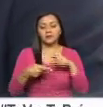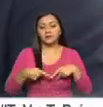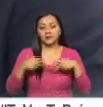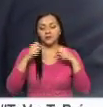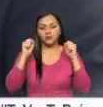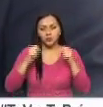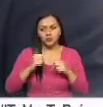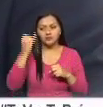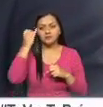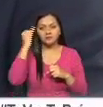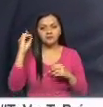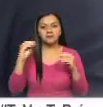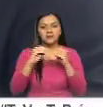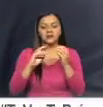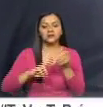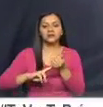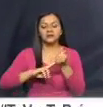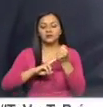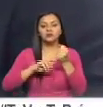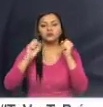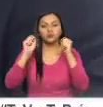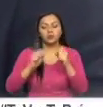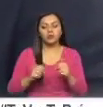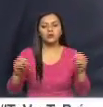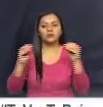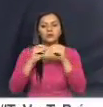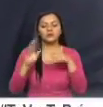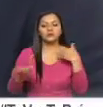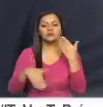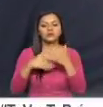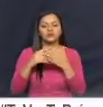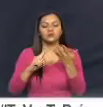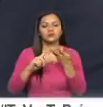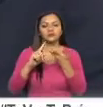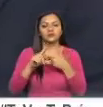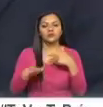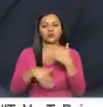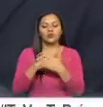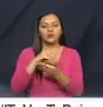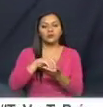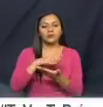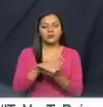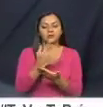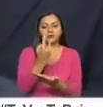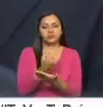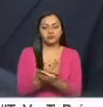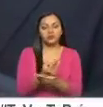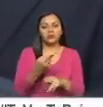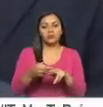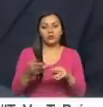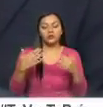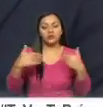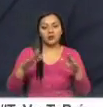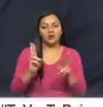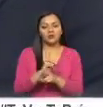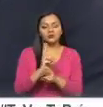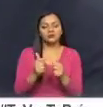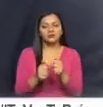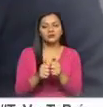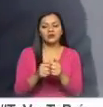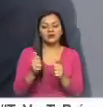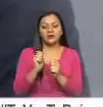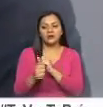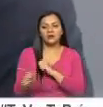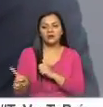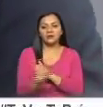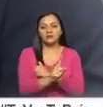su ingenio, con su talento, llevarán a cabo una serie de nuevas aplicaciones que pronto estarán disponibles en cada uno